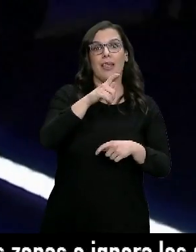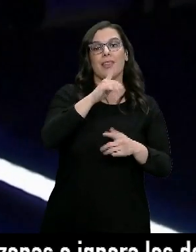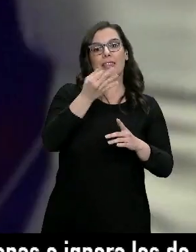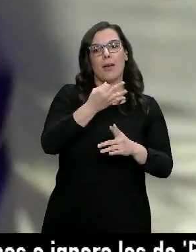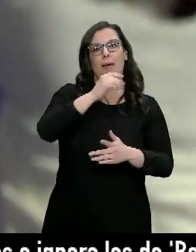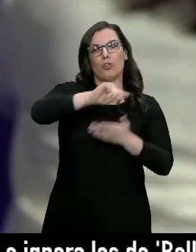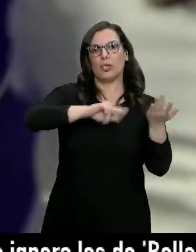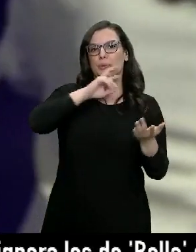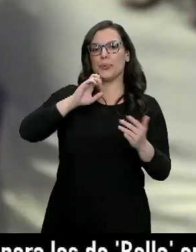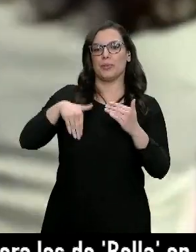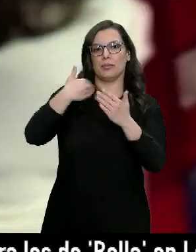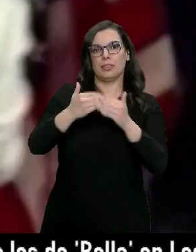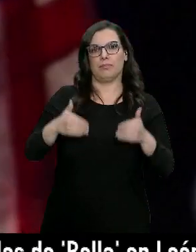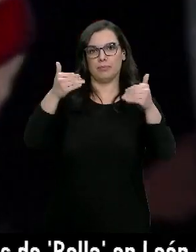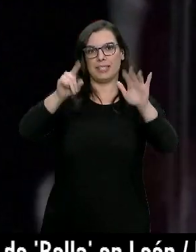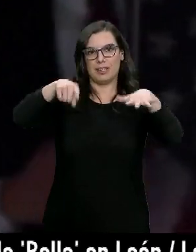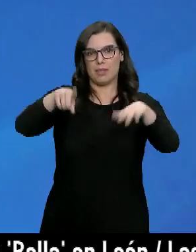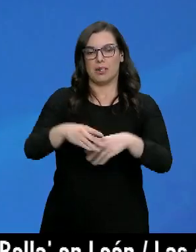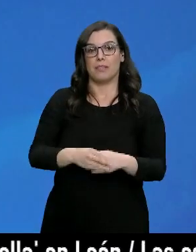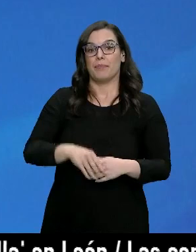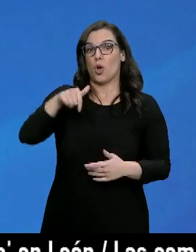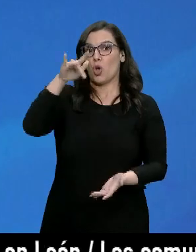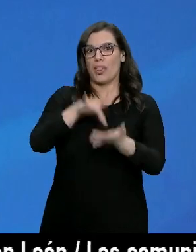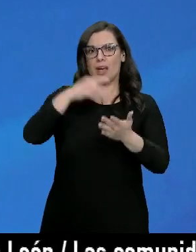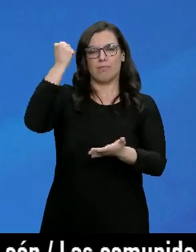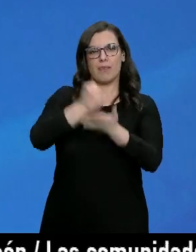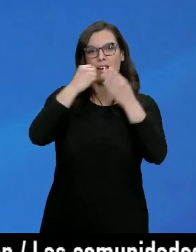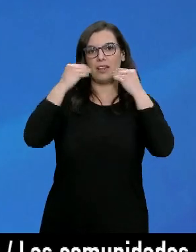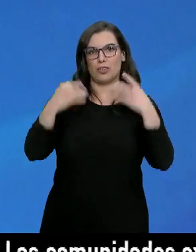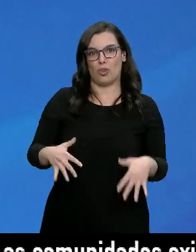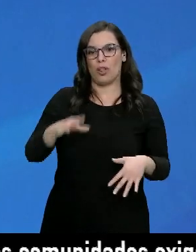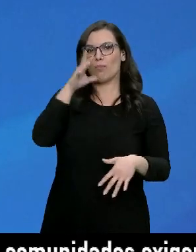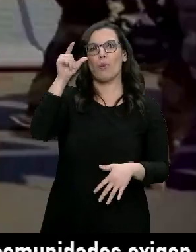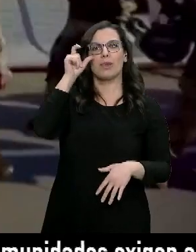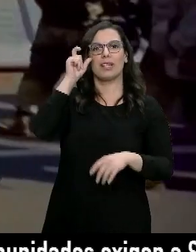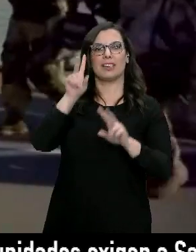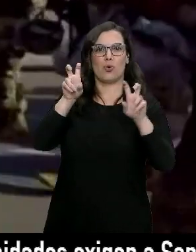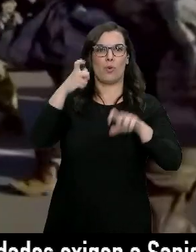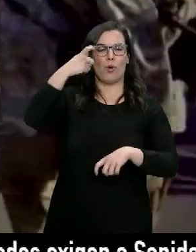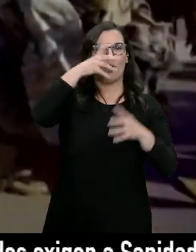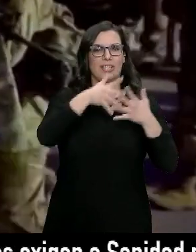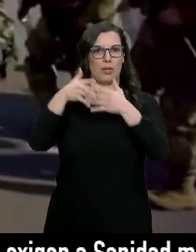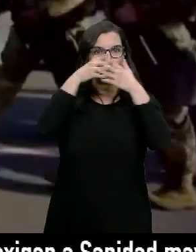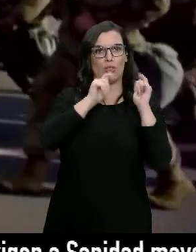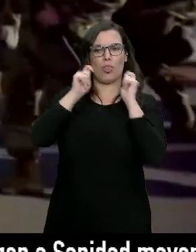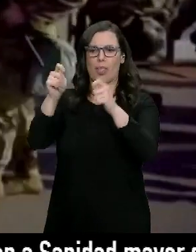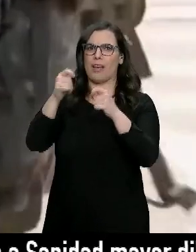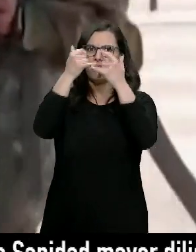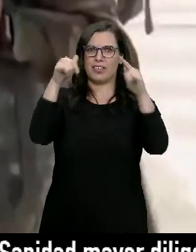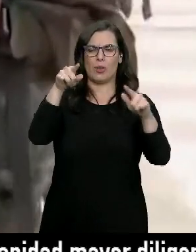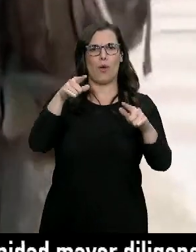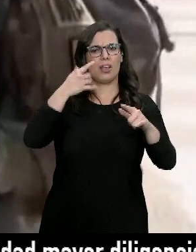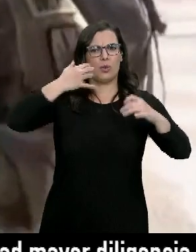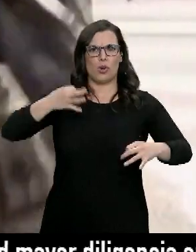Hoy es un día histórico en Estados Unidos. En unas horas Joe Biden toma posesión de su cargo en una ceremonia entre fuertes medidas de seguridad,